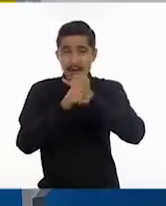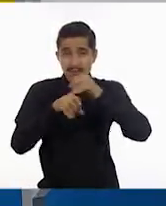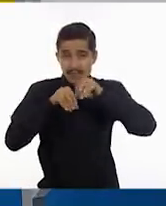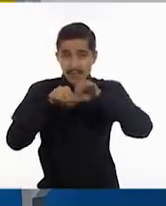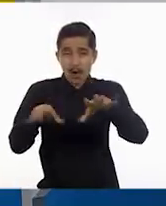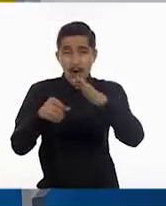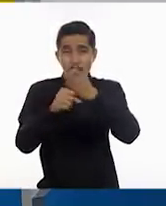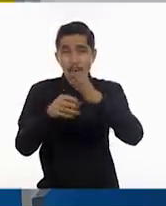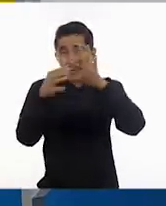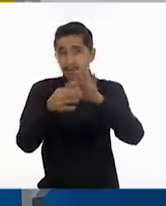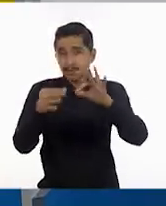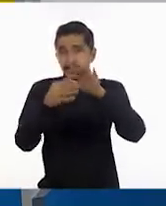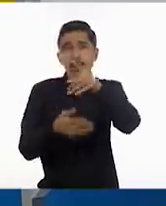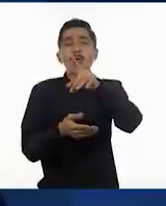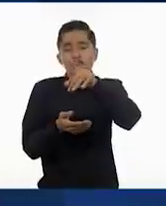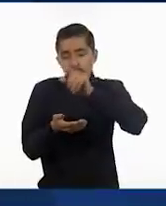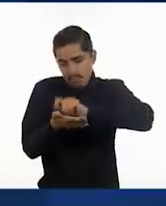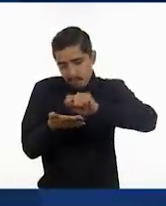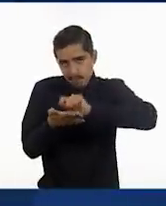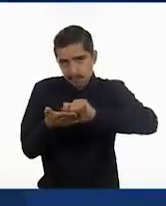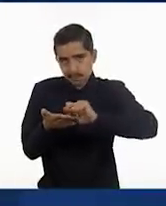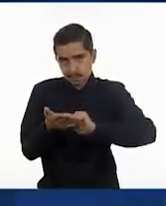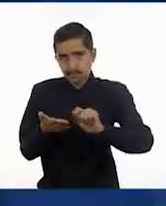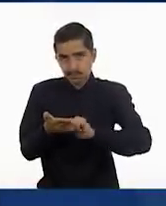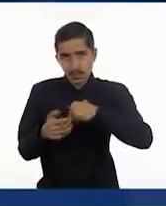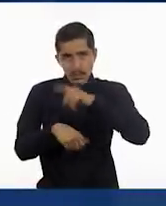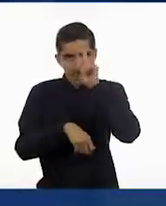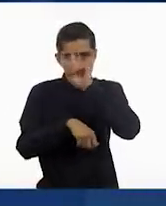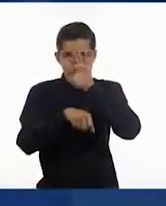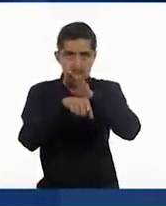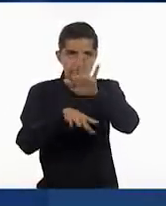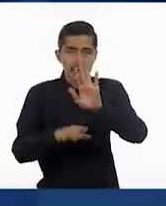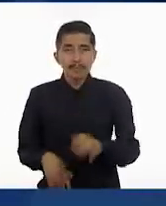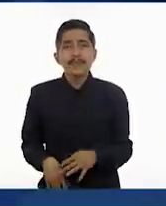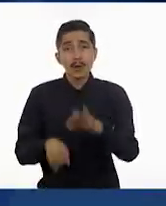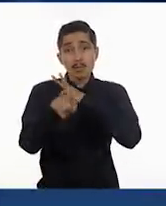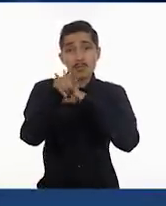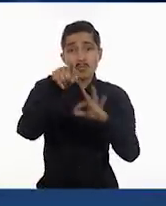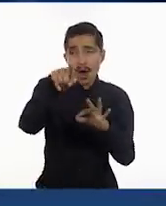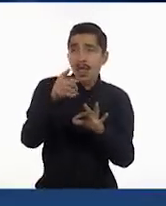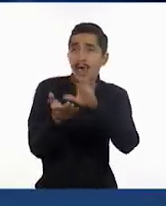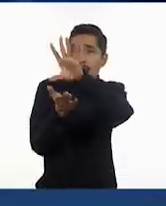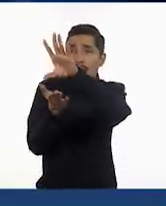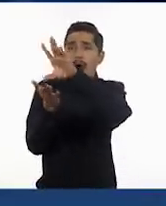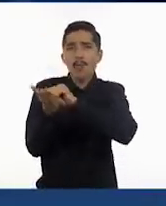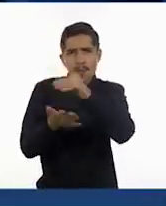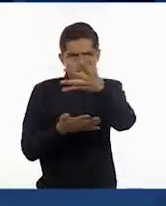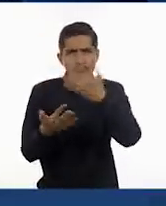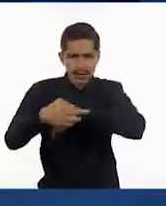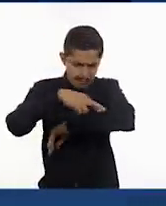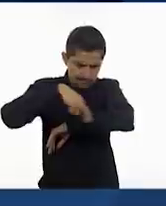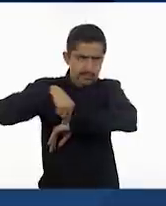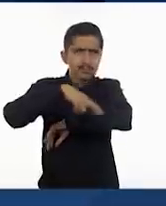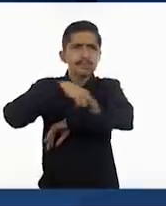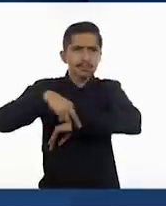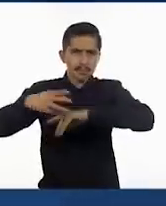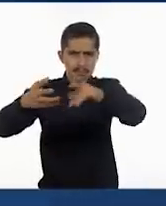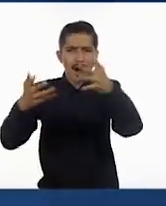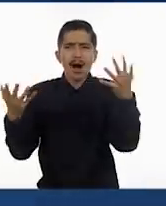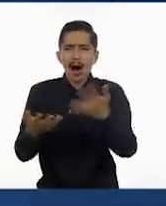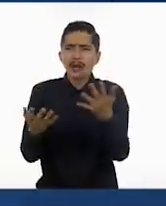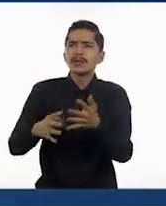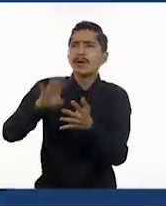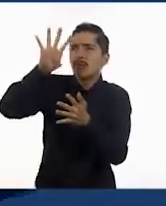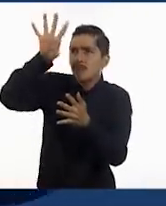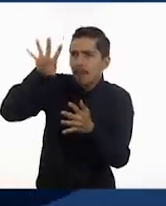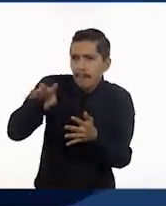trabajar ahorita, en este momento. Muy bien. Entonces, si puedes, cópiala, utiliza una regla para que aparezca en tu